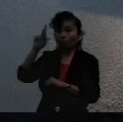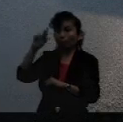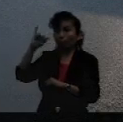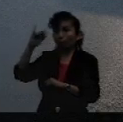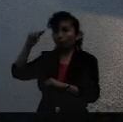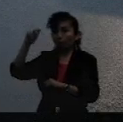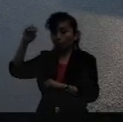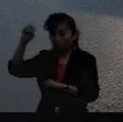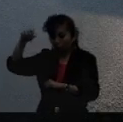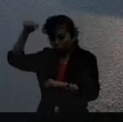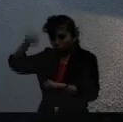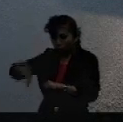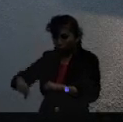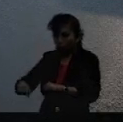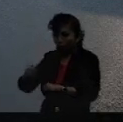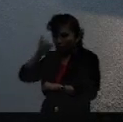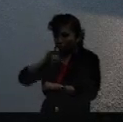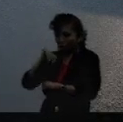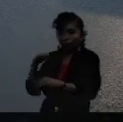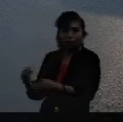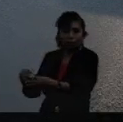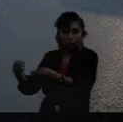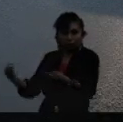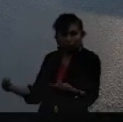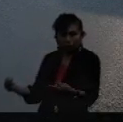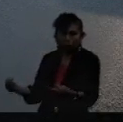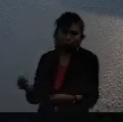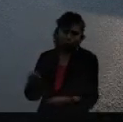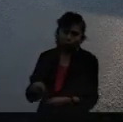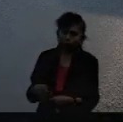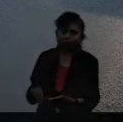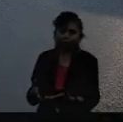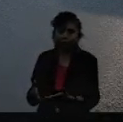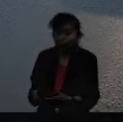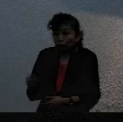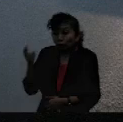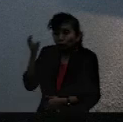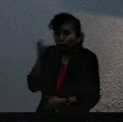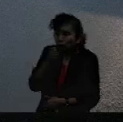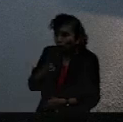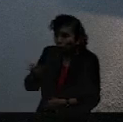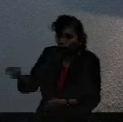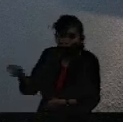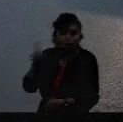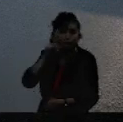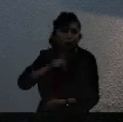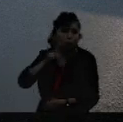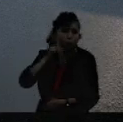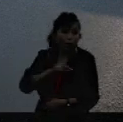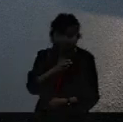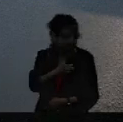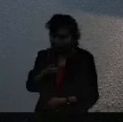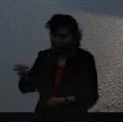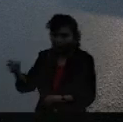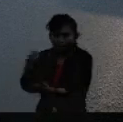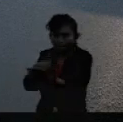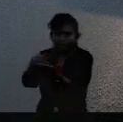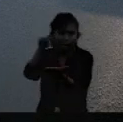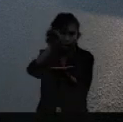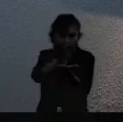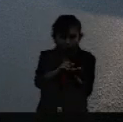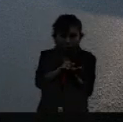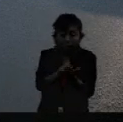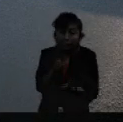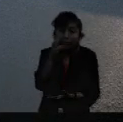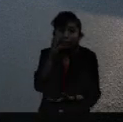del territorio de Quintana ro y de oscura memoria para nuestro pueblo todas todas esas valientes mujeres